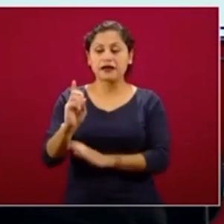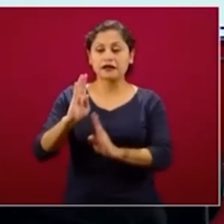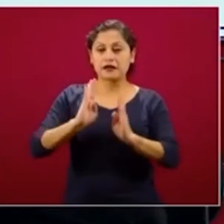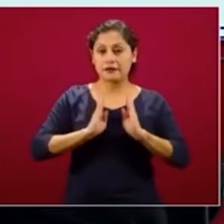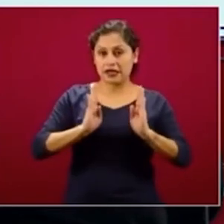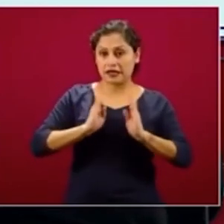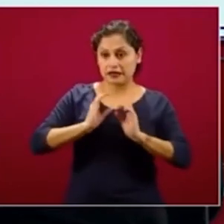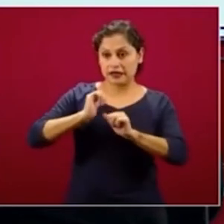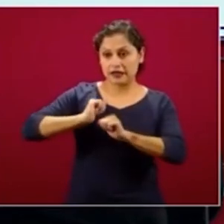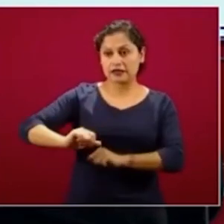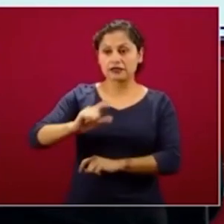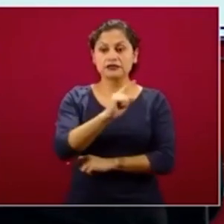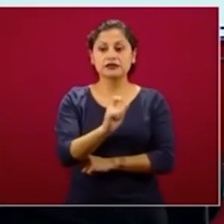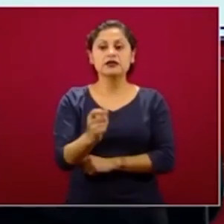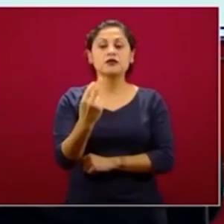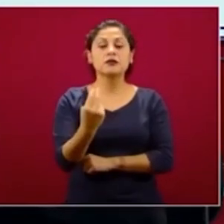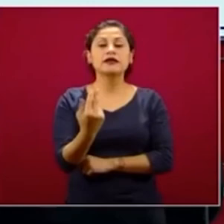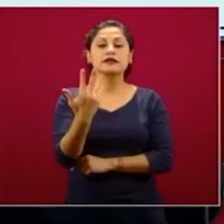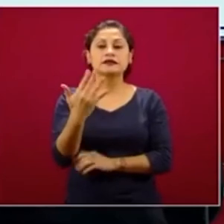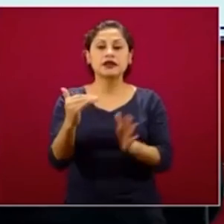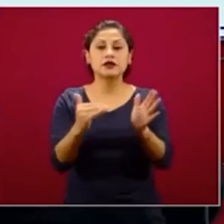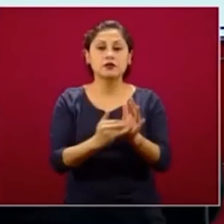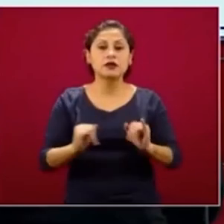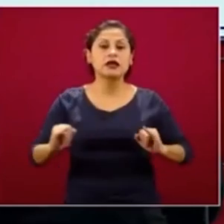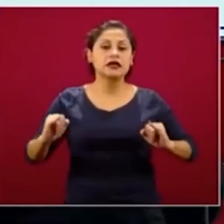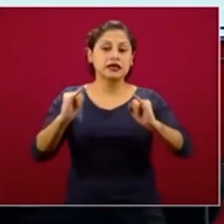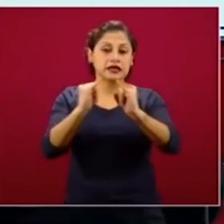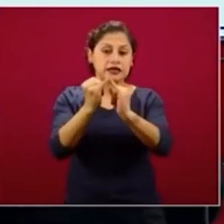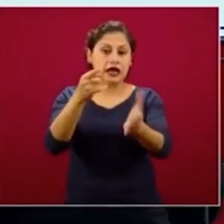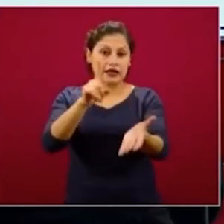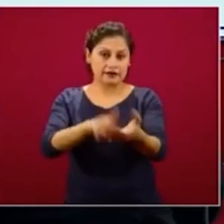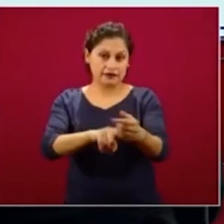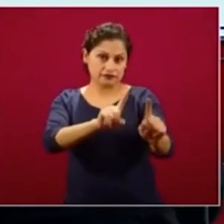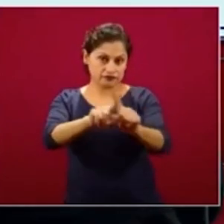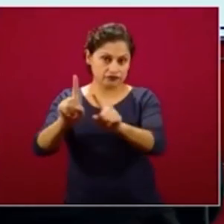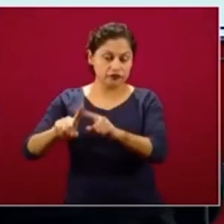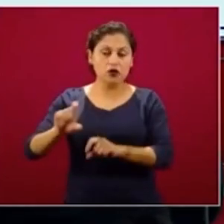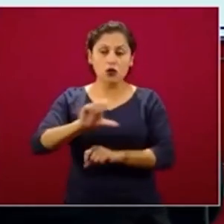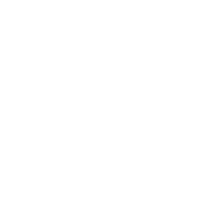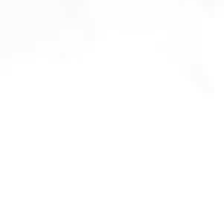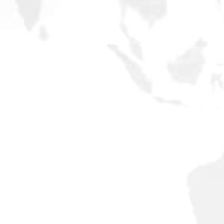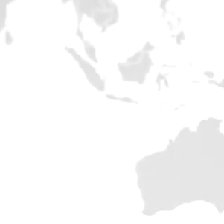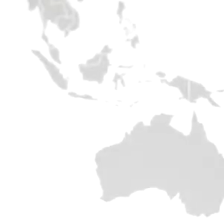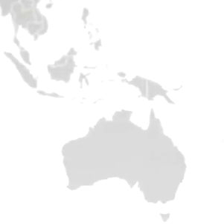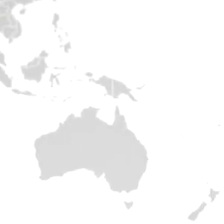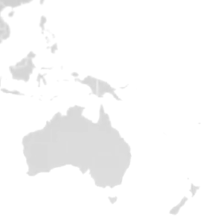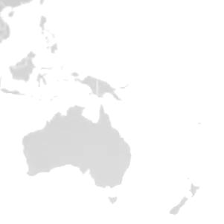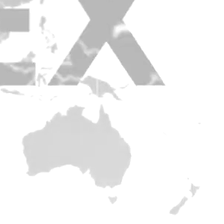125 institucionales, comerciales y estatales.